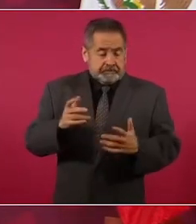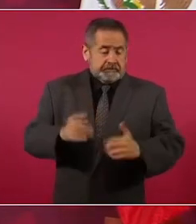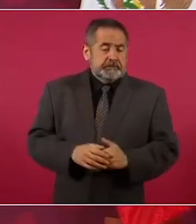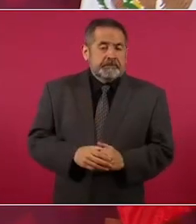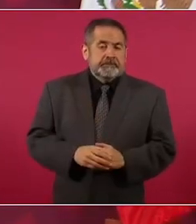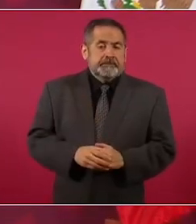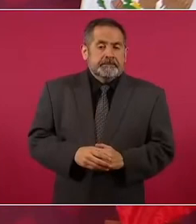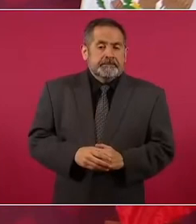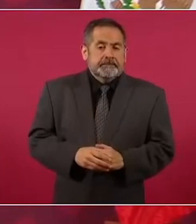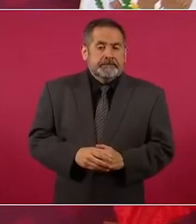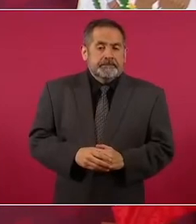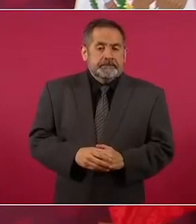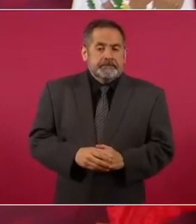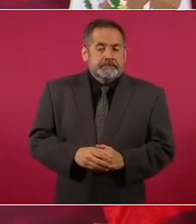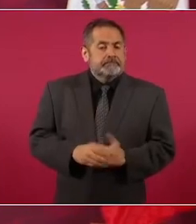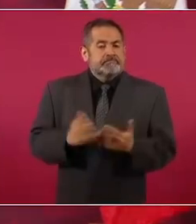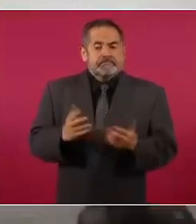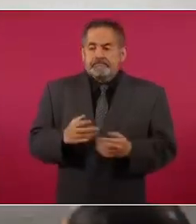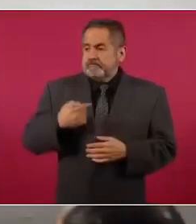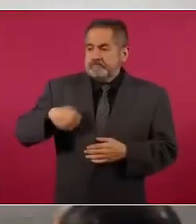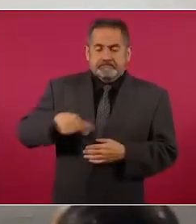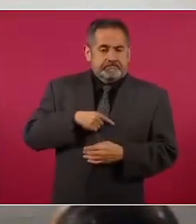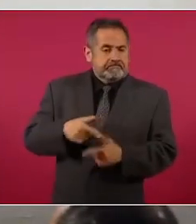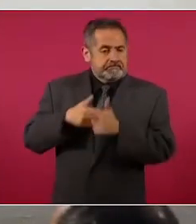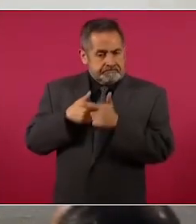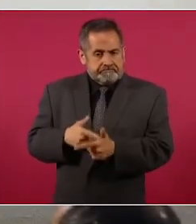Entonces, vamos a seguir,